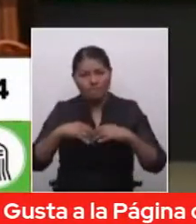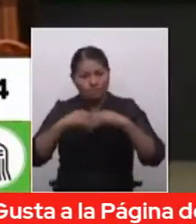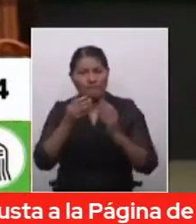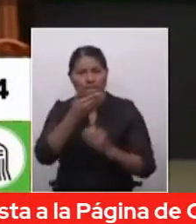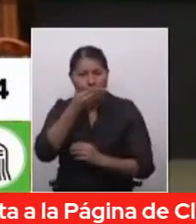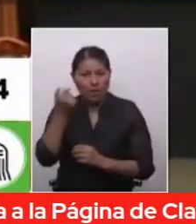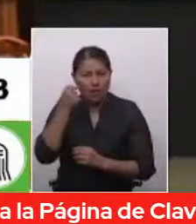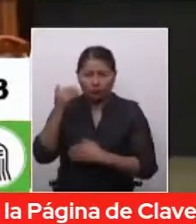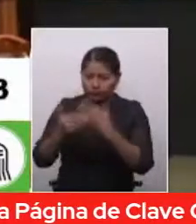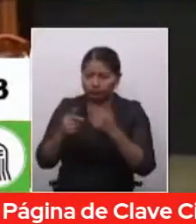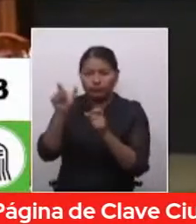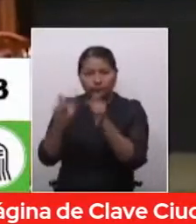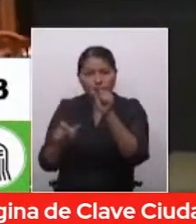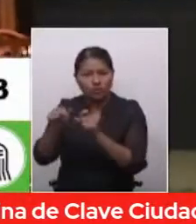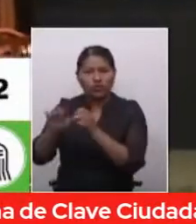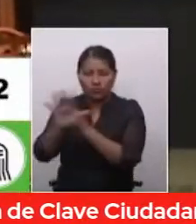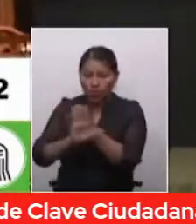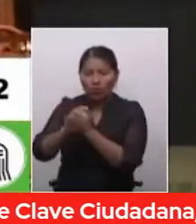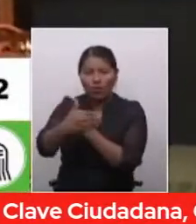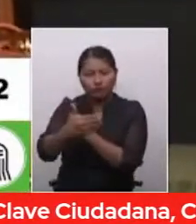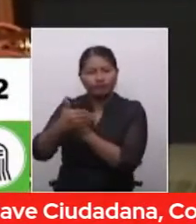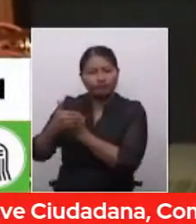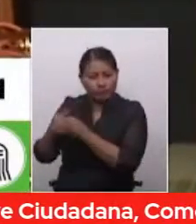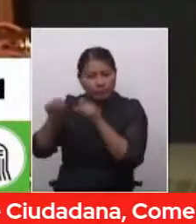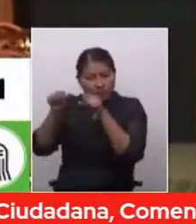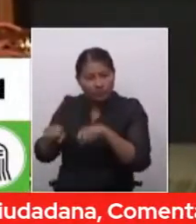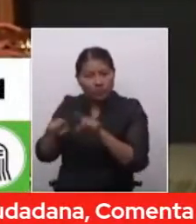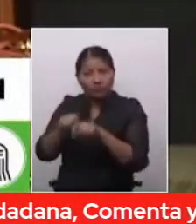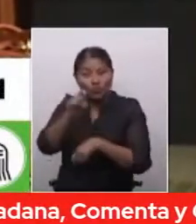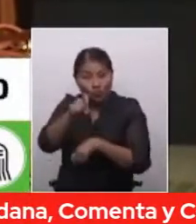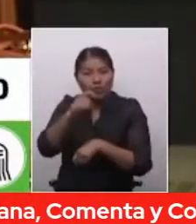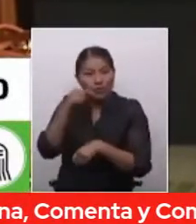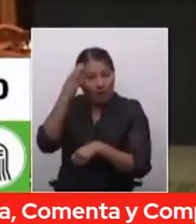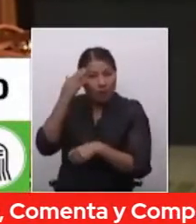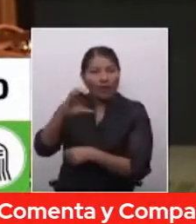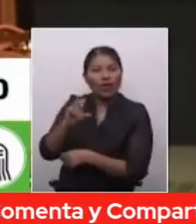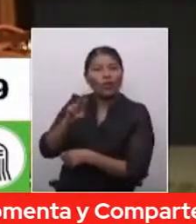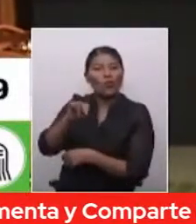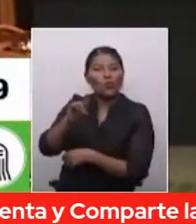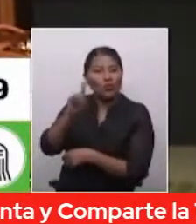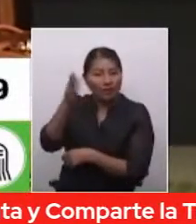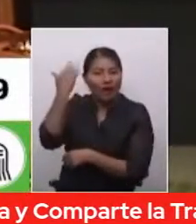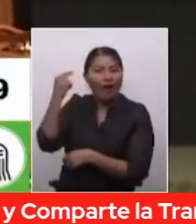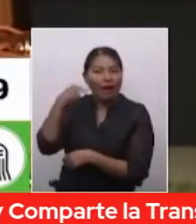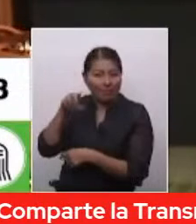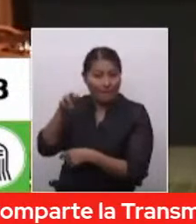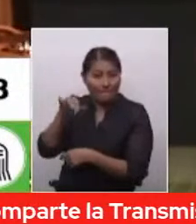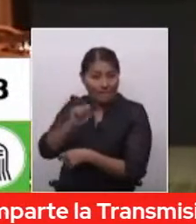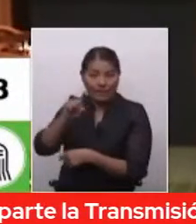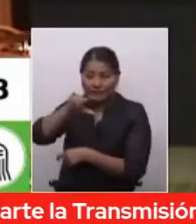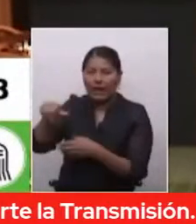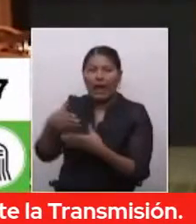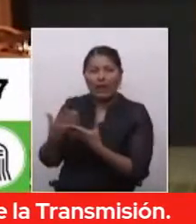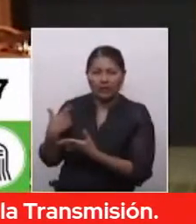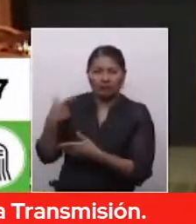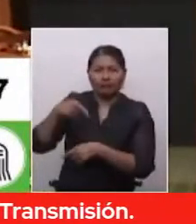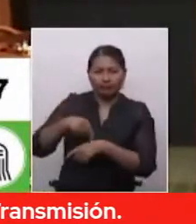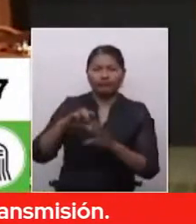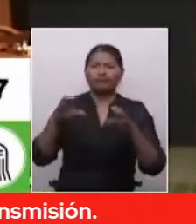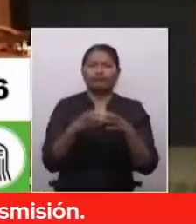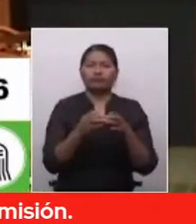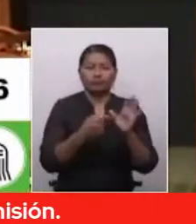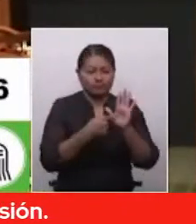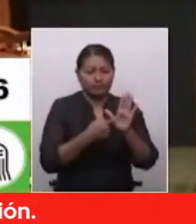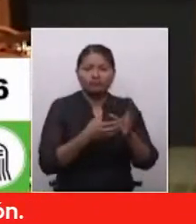la seguridad que tú necesitas. Nuestro programa de Cuna Más, que fue una idea que nació de la academia, en donde se